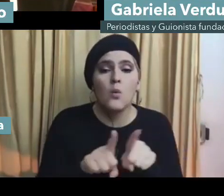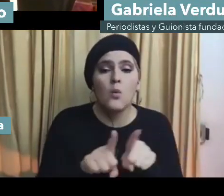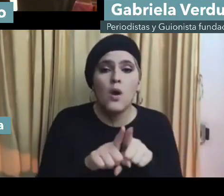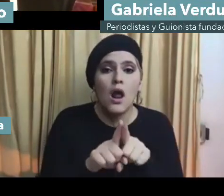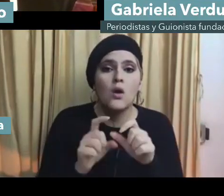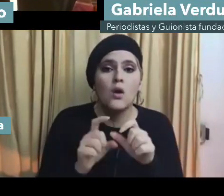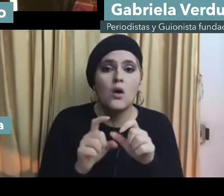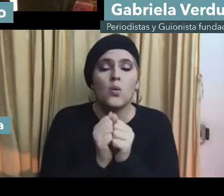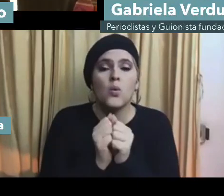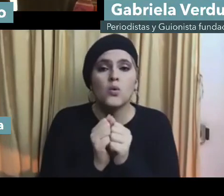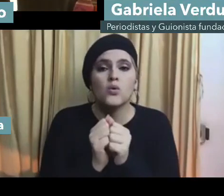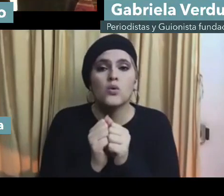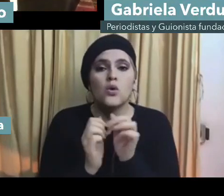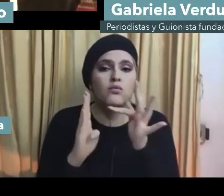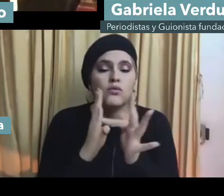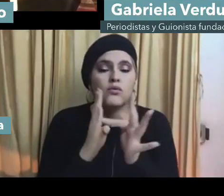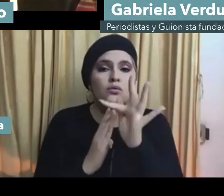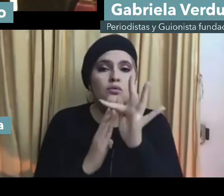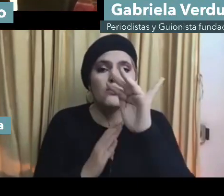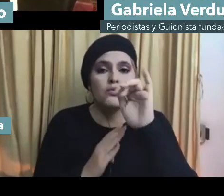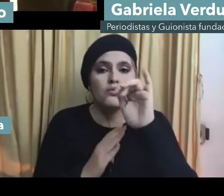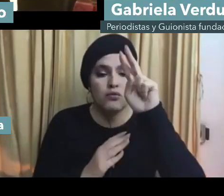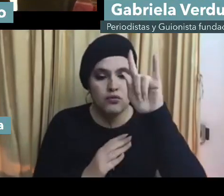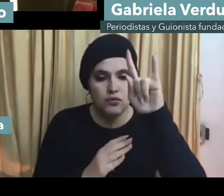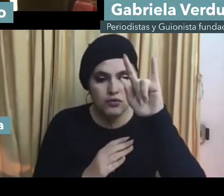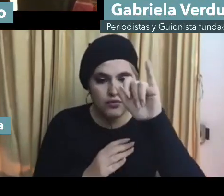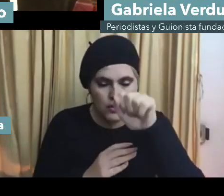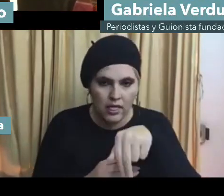Y es una charla que está exacto, sí. disponible en nuestro canal de YouTube.